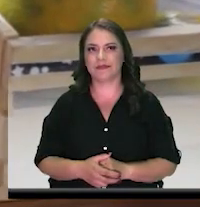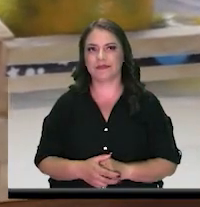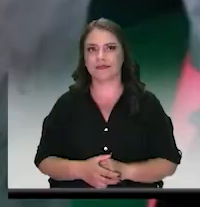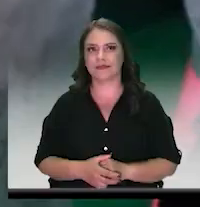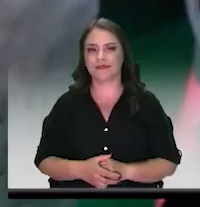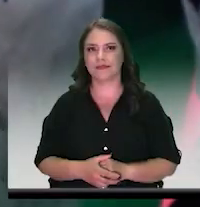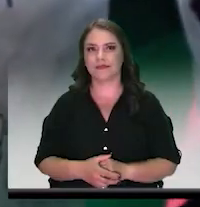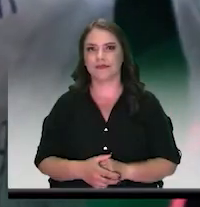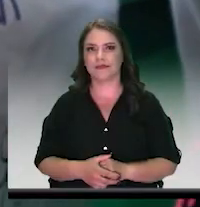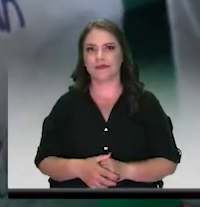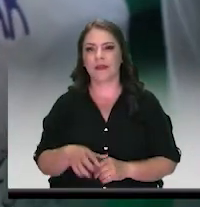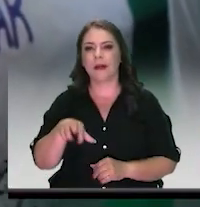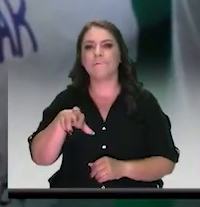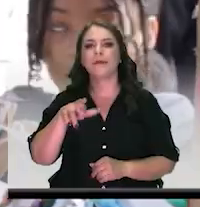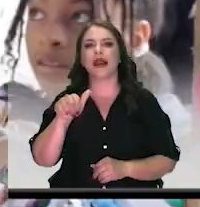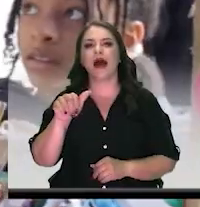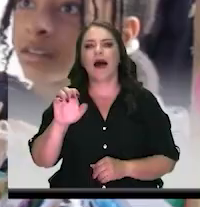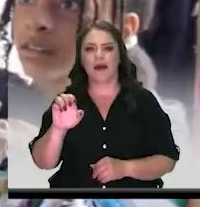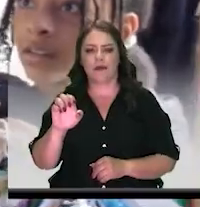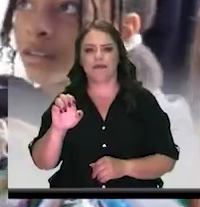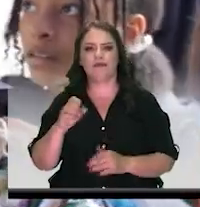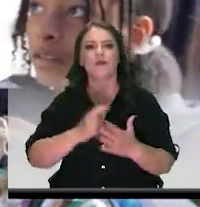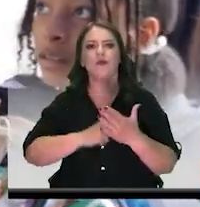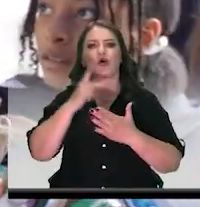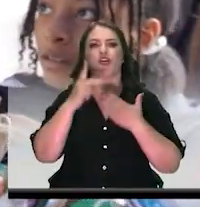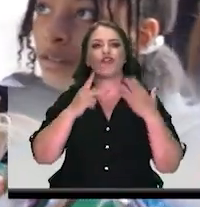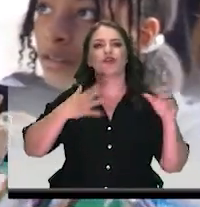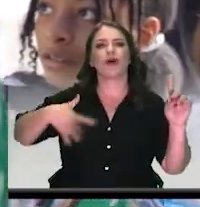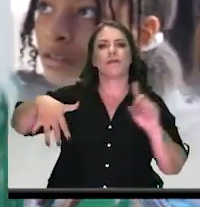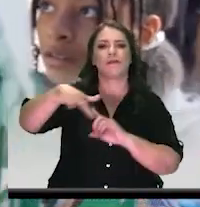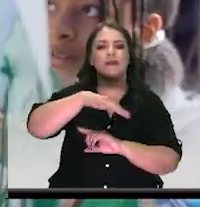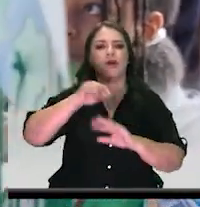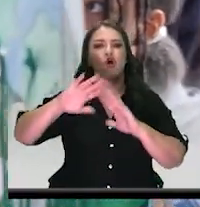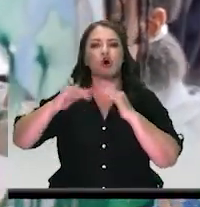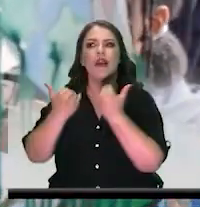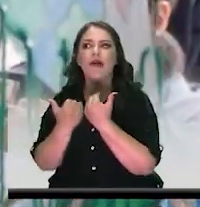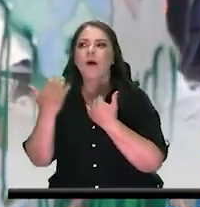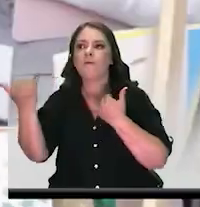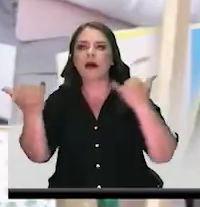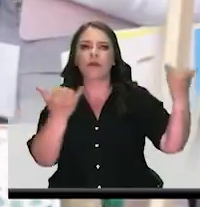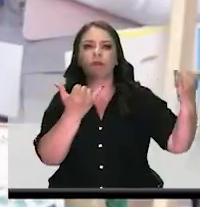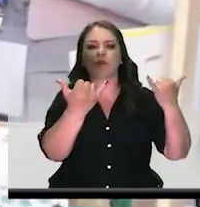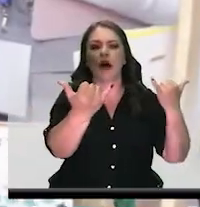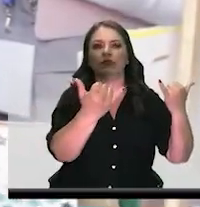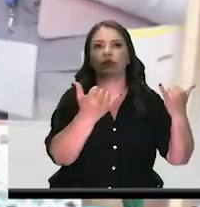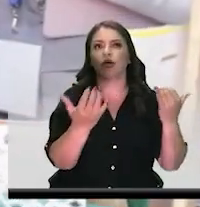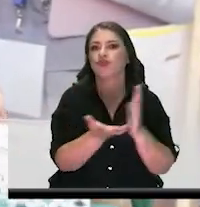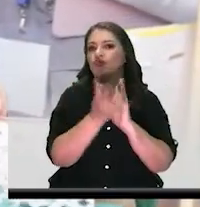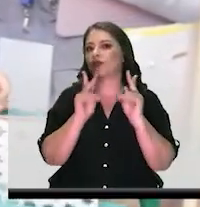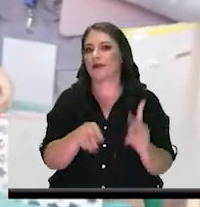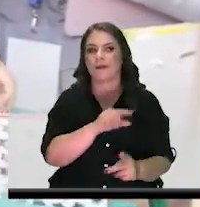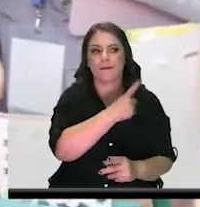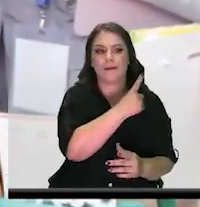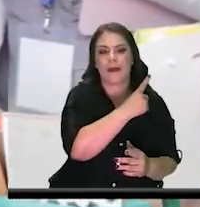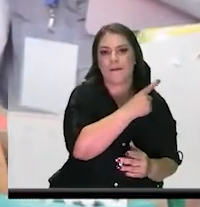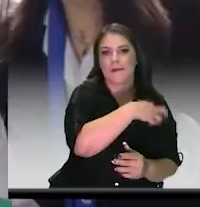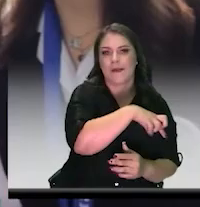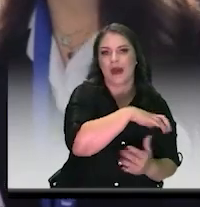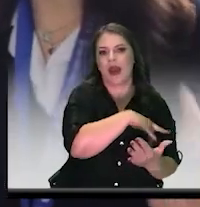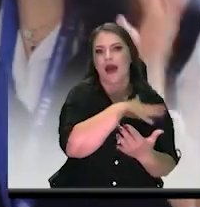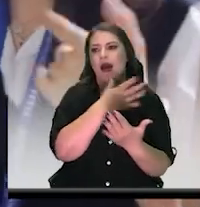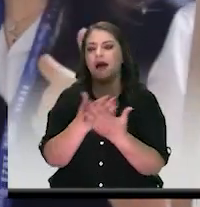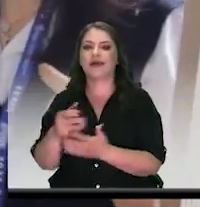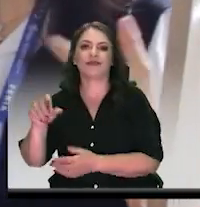Los PRAE son proyectos ambientales escolares que se crean y ejecutan por estudiantes de todos los grados y que tienen como